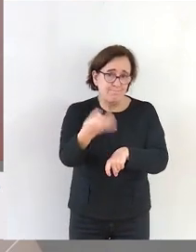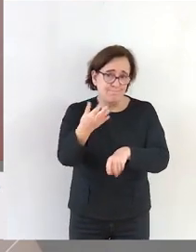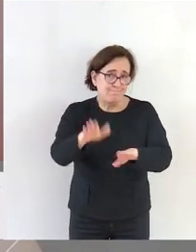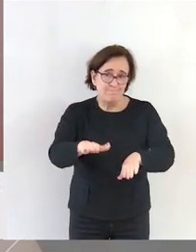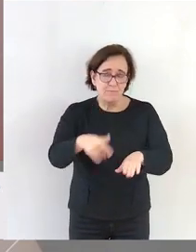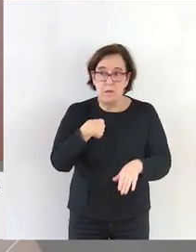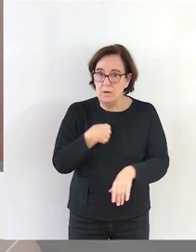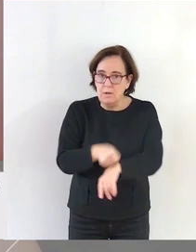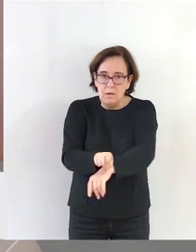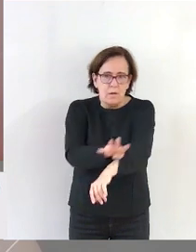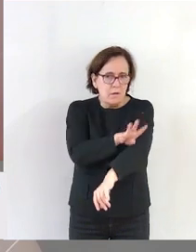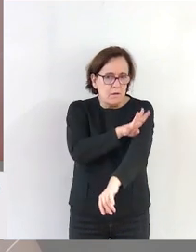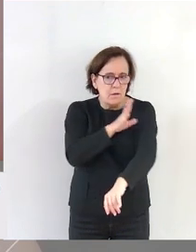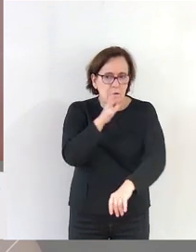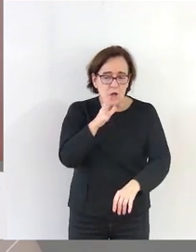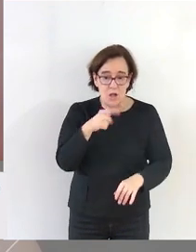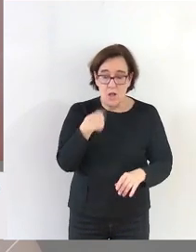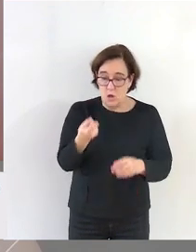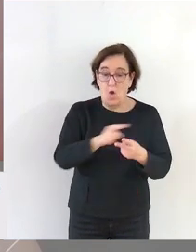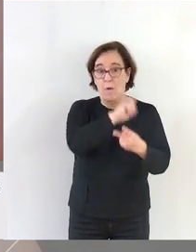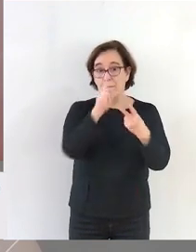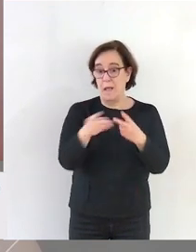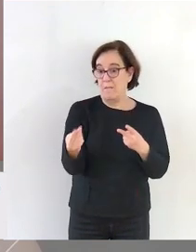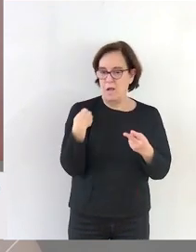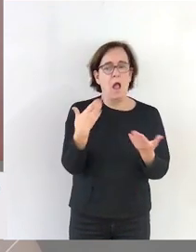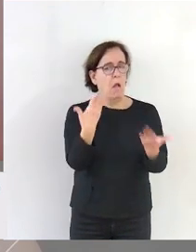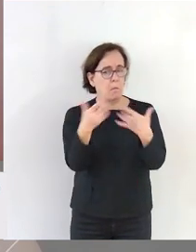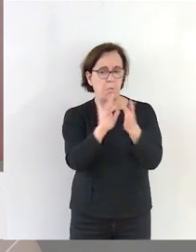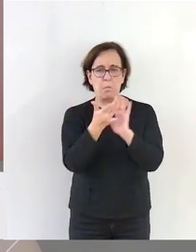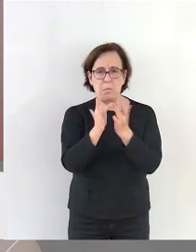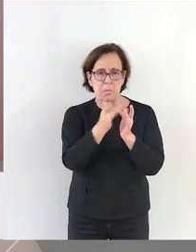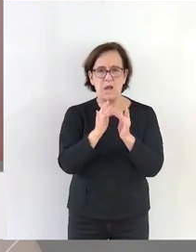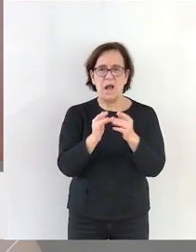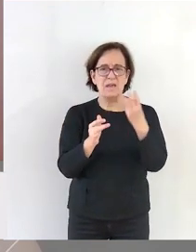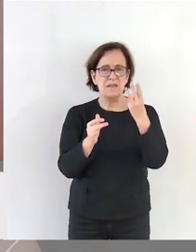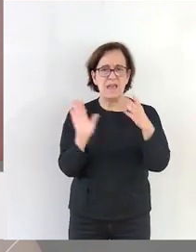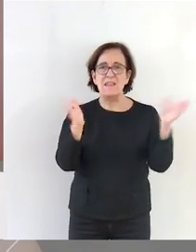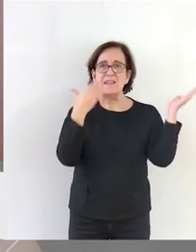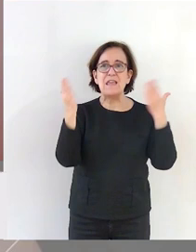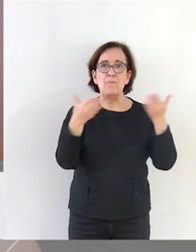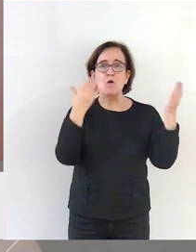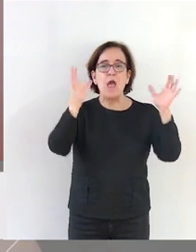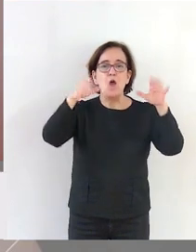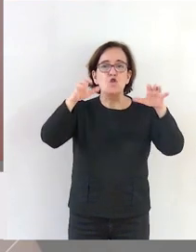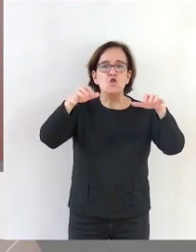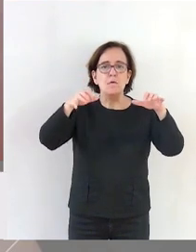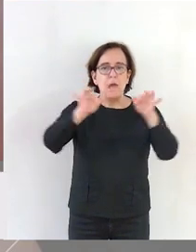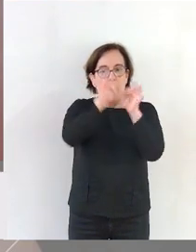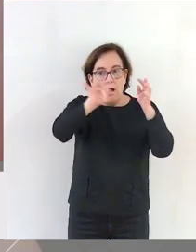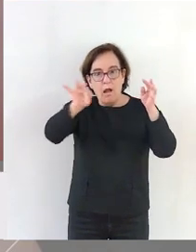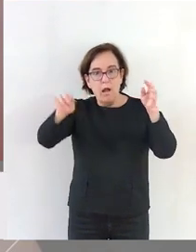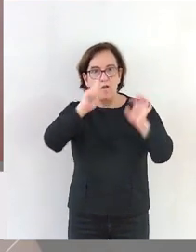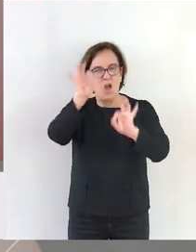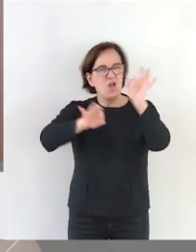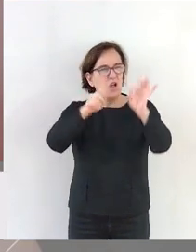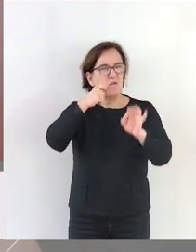me impresionó mucho porque lo siguiente que me dijeron estuve hablando con ellos habían fallado ya tres temporadas de lluvia seguidas una organización